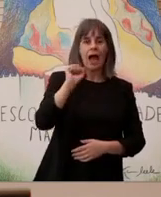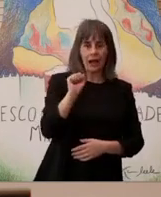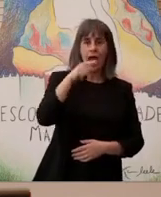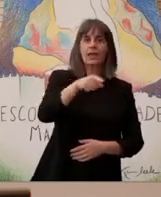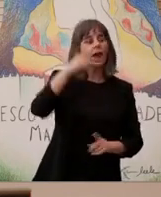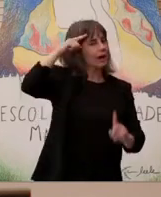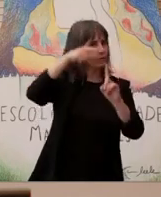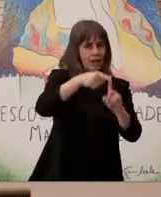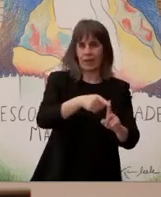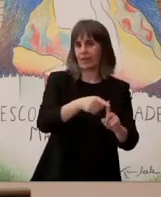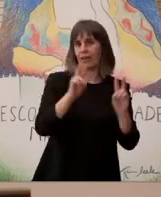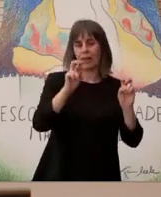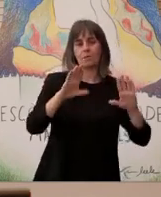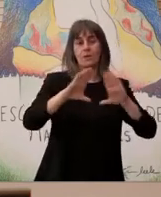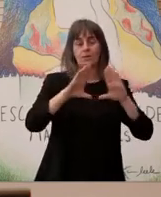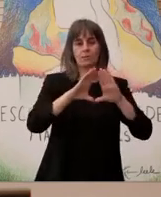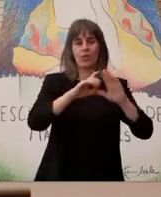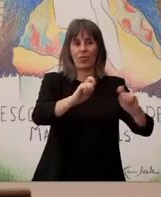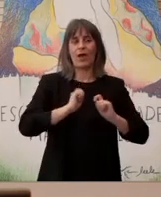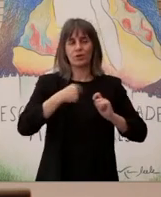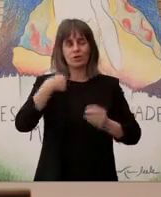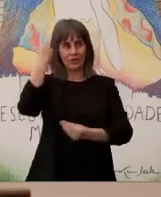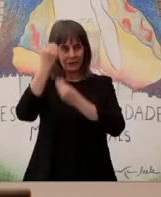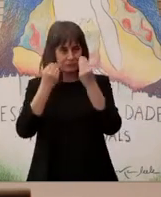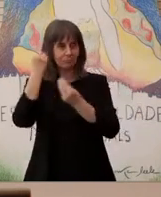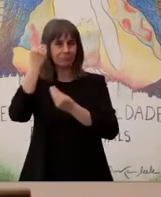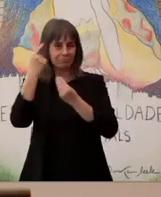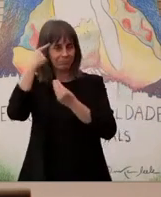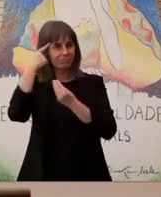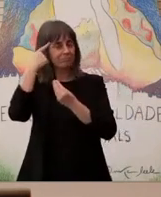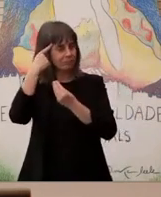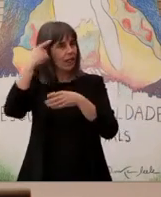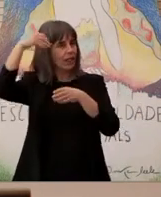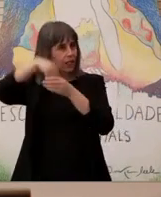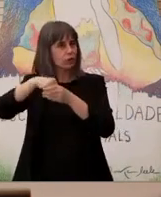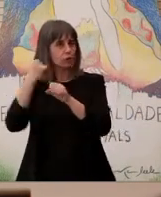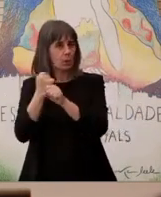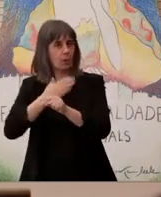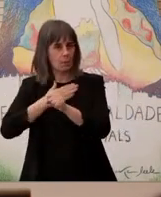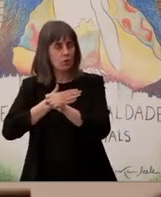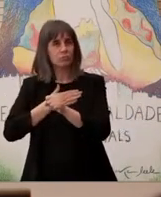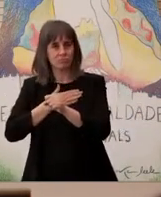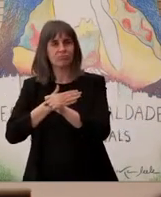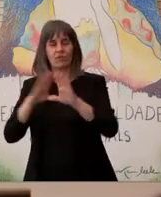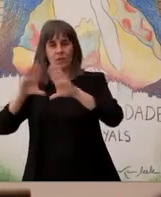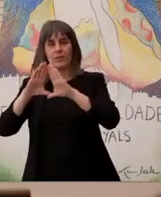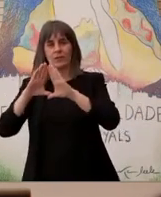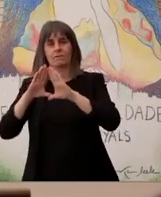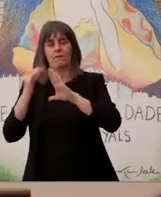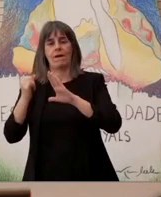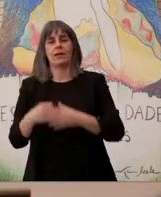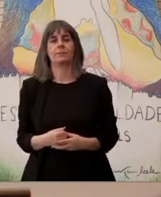pensamiento a reflexionar y atelo muy presente la investigación y no doctoramiento de política